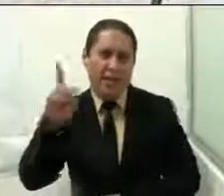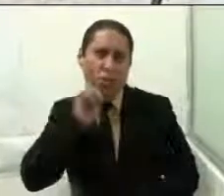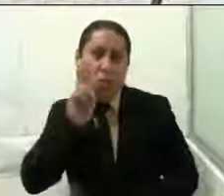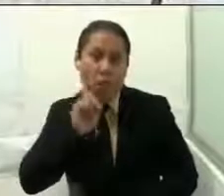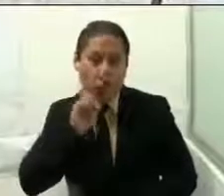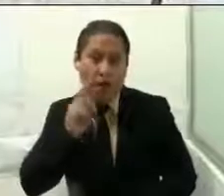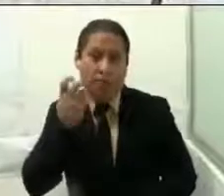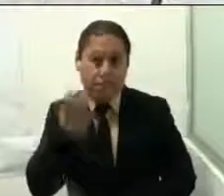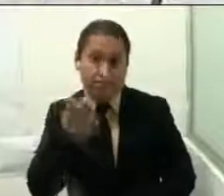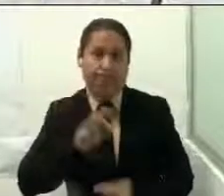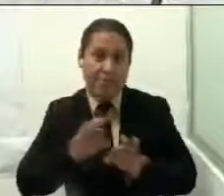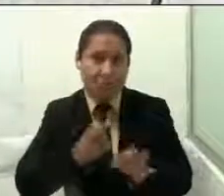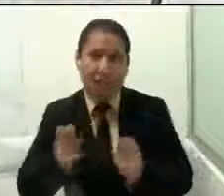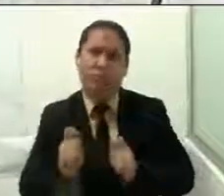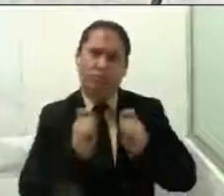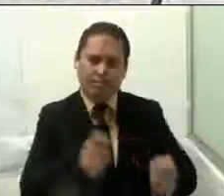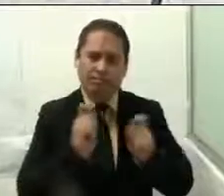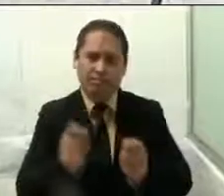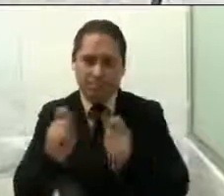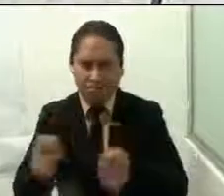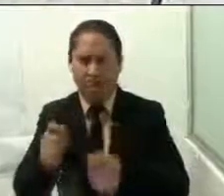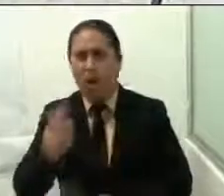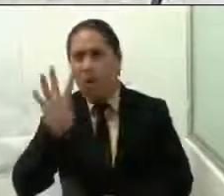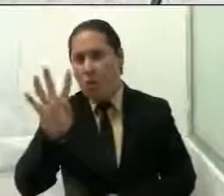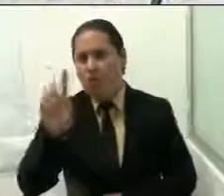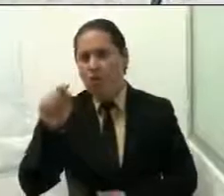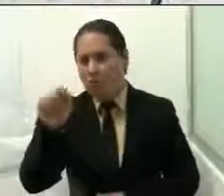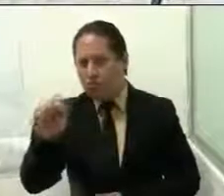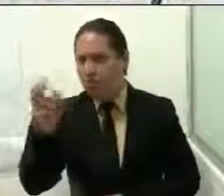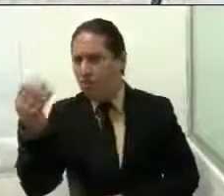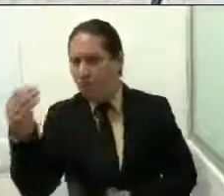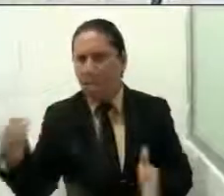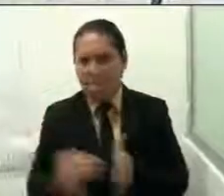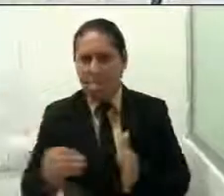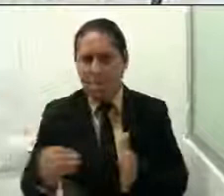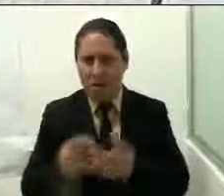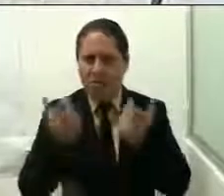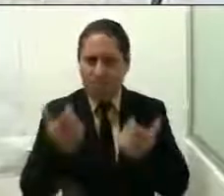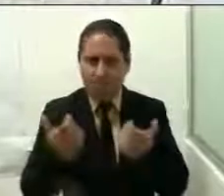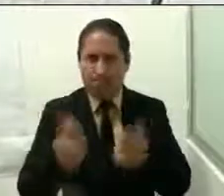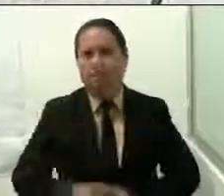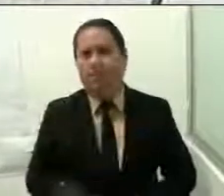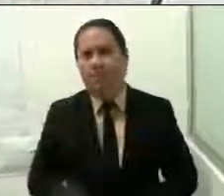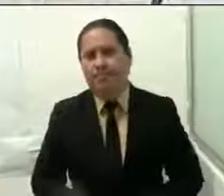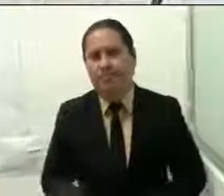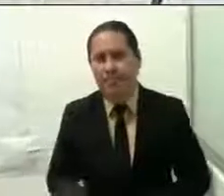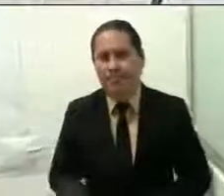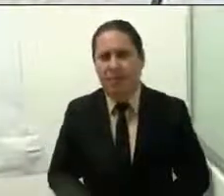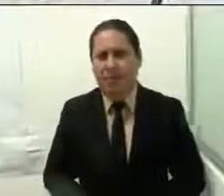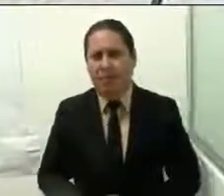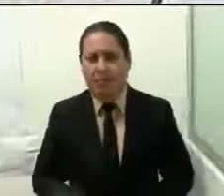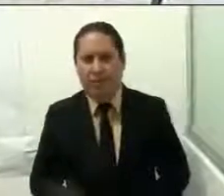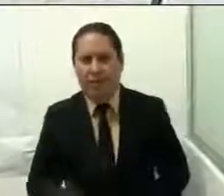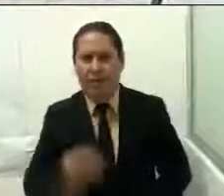destinando 4.9 es de pesos pes a